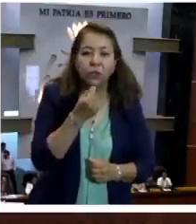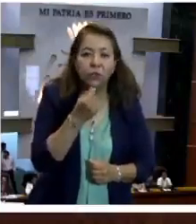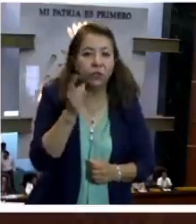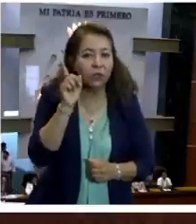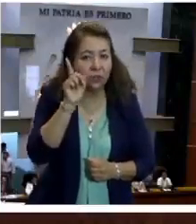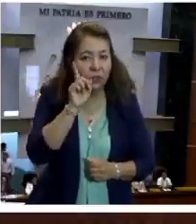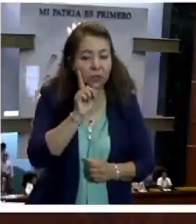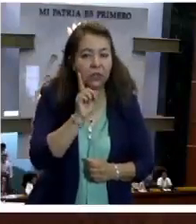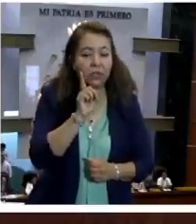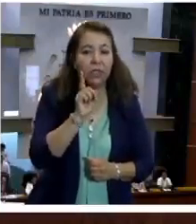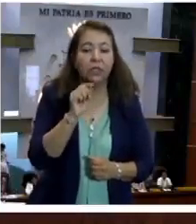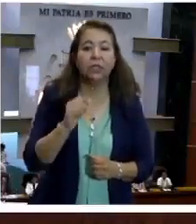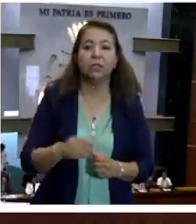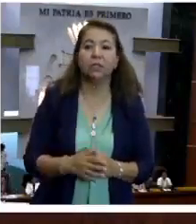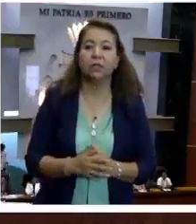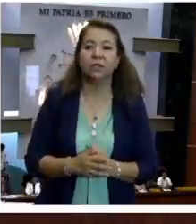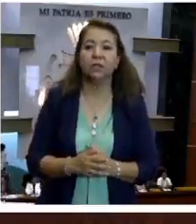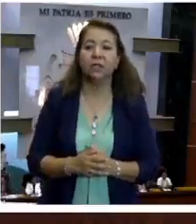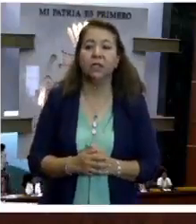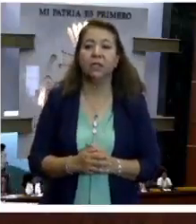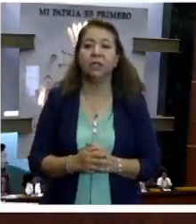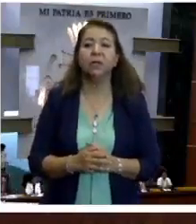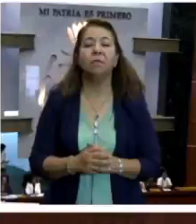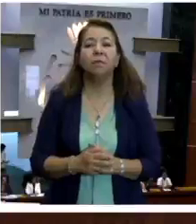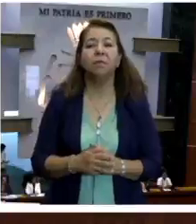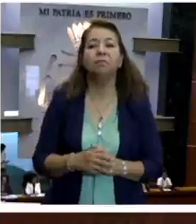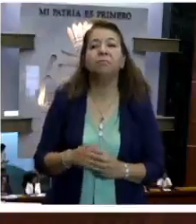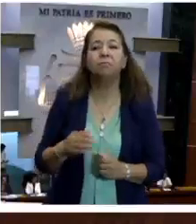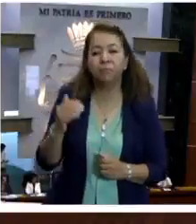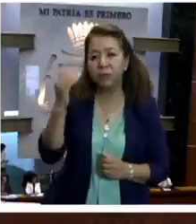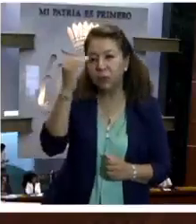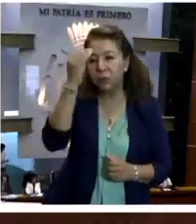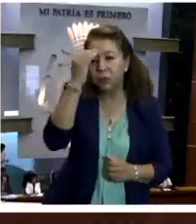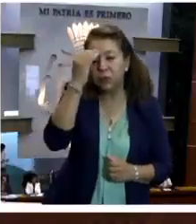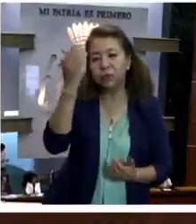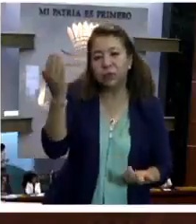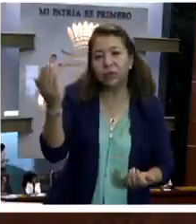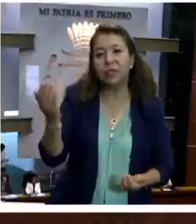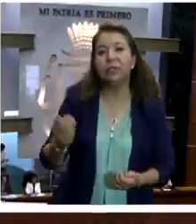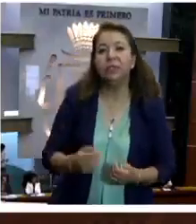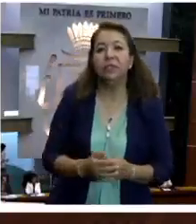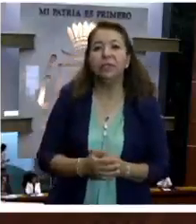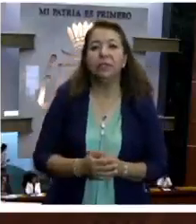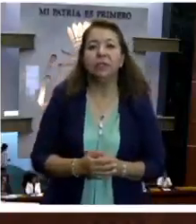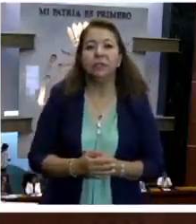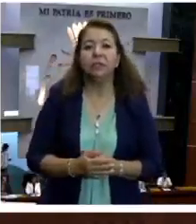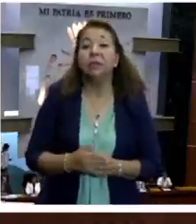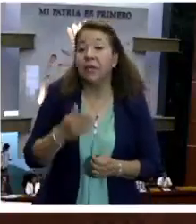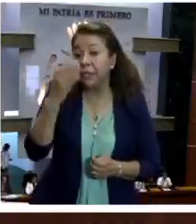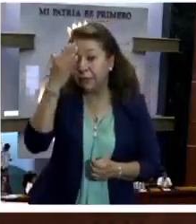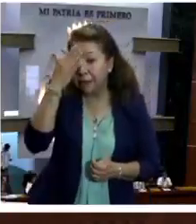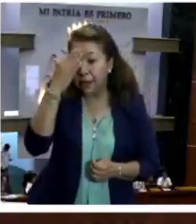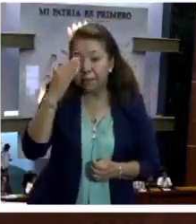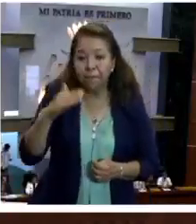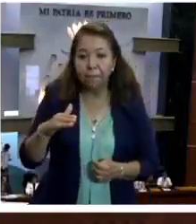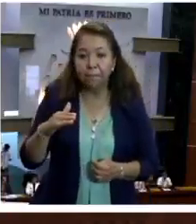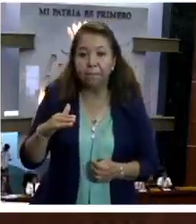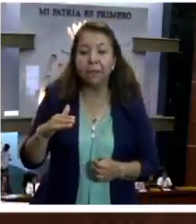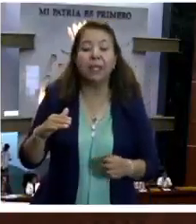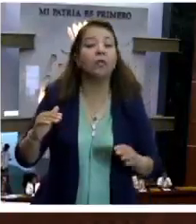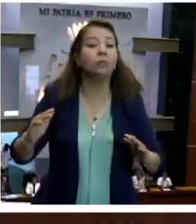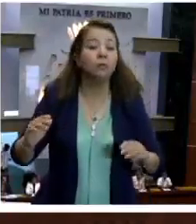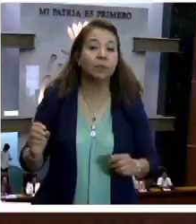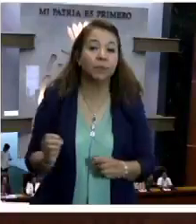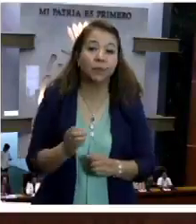niños, van a tener una experiencia muy agradable, porque van a tener la oportunidad